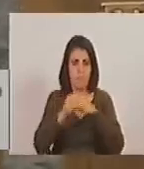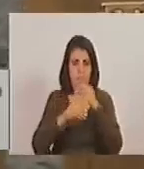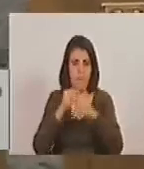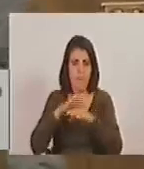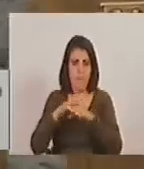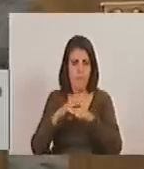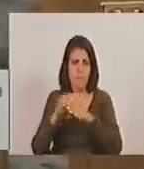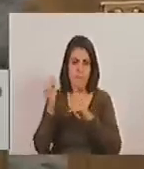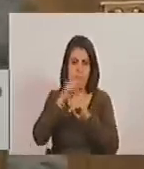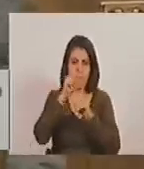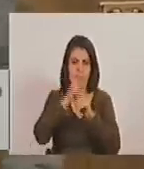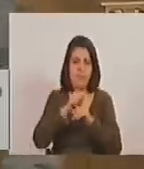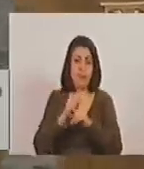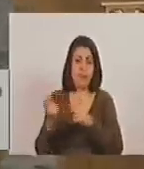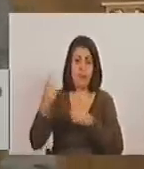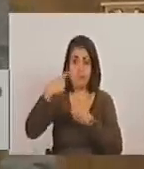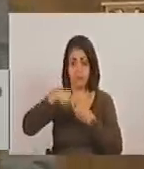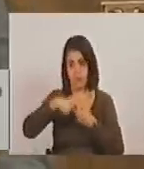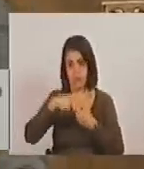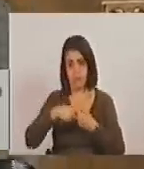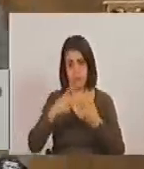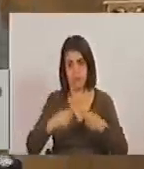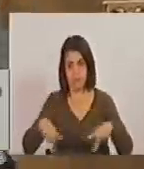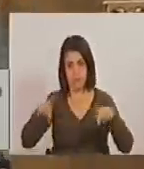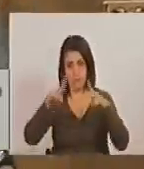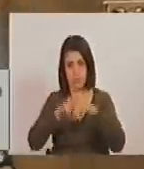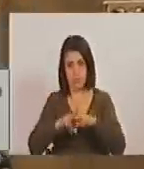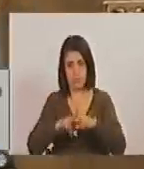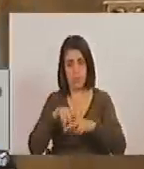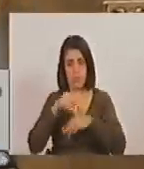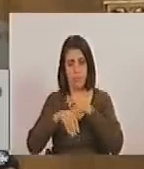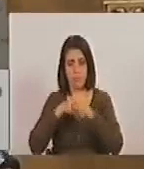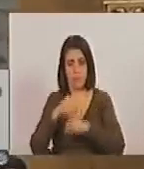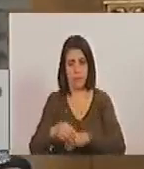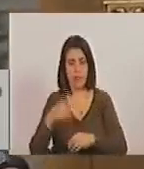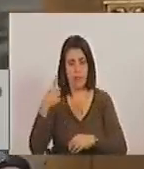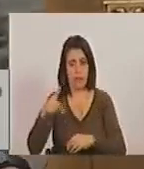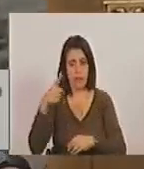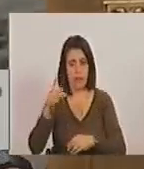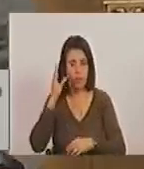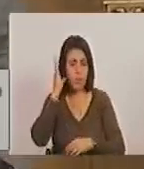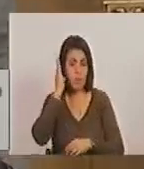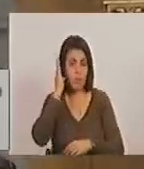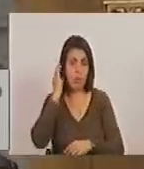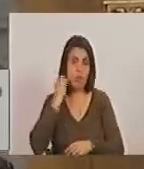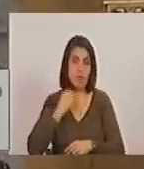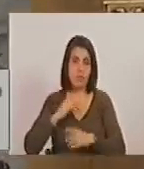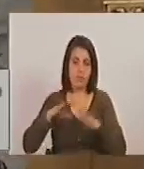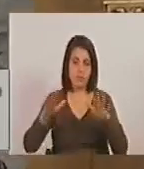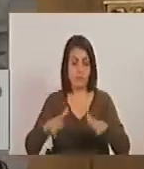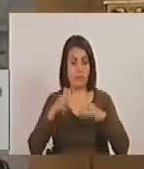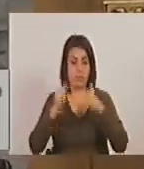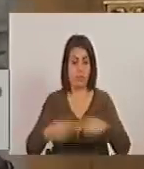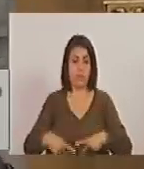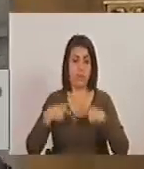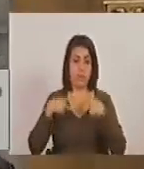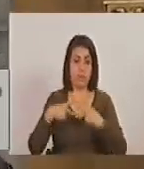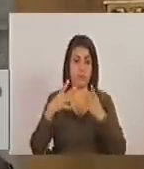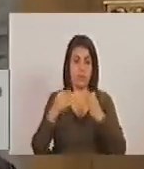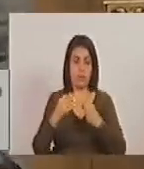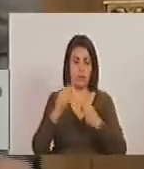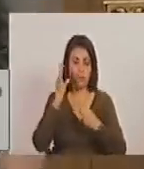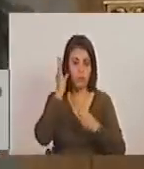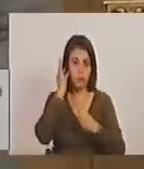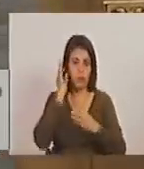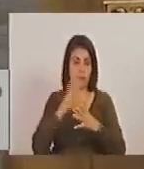sus peleas por la inclusión de valores sanitarios en los derechos de la mujer, le salvó la vida a muchas mujeres, y ese es